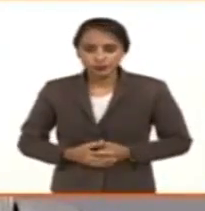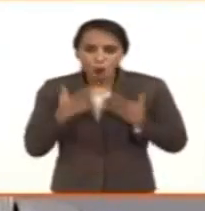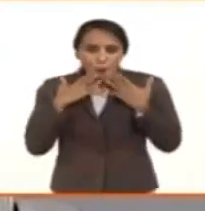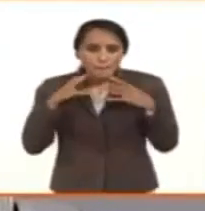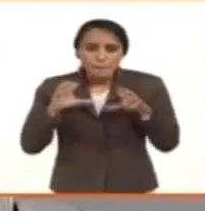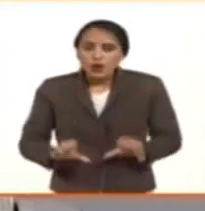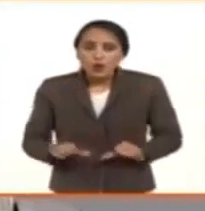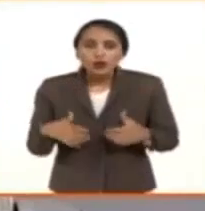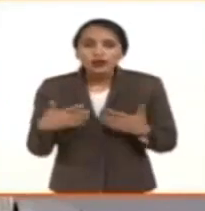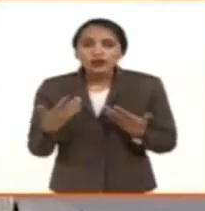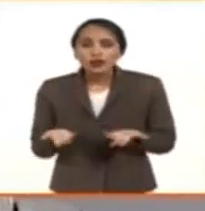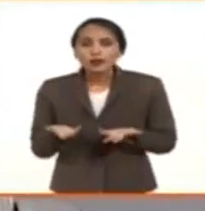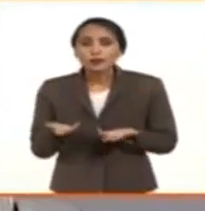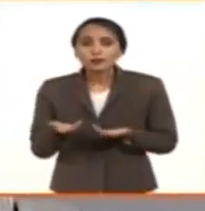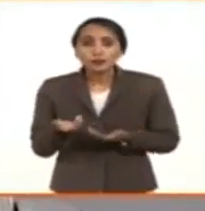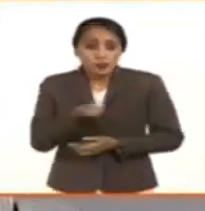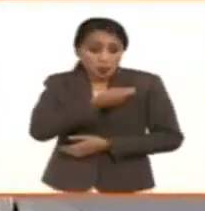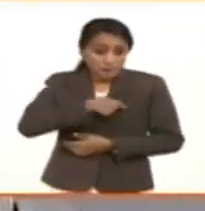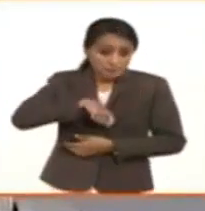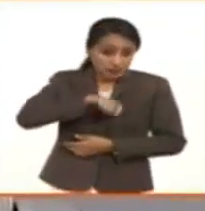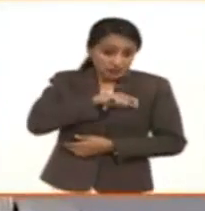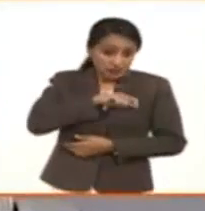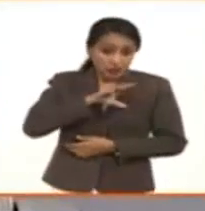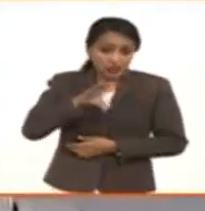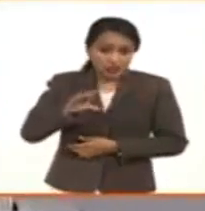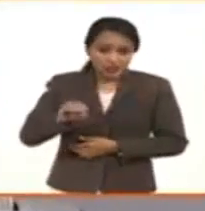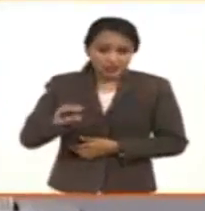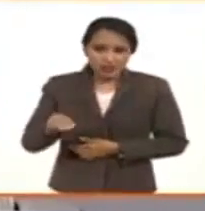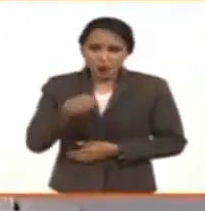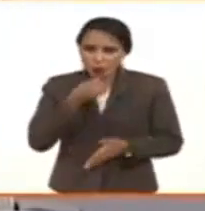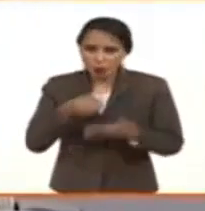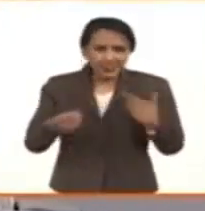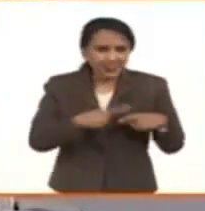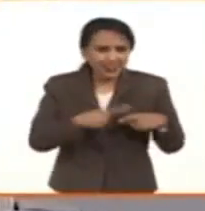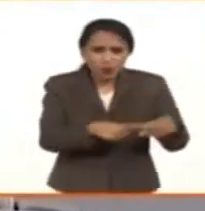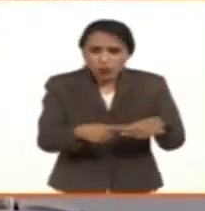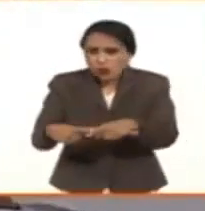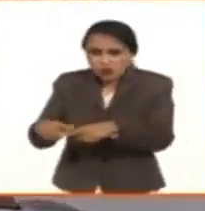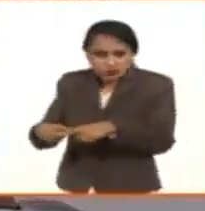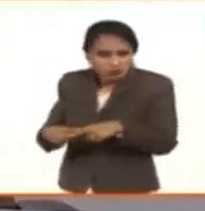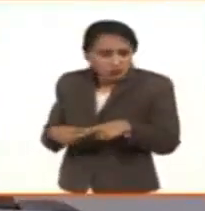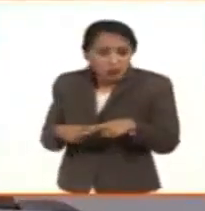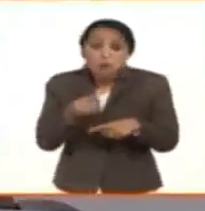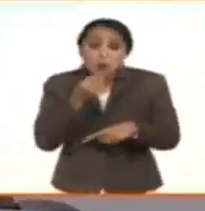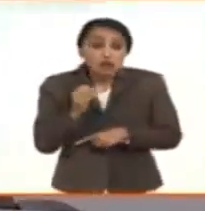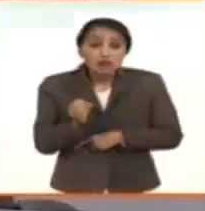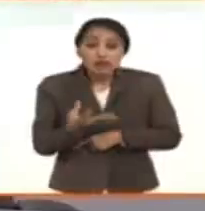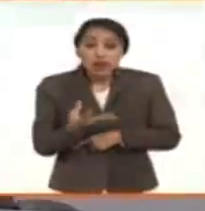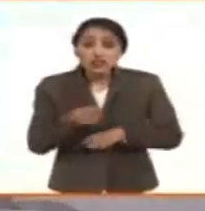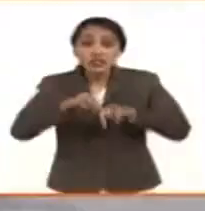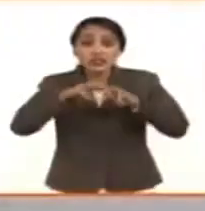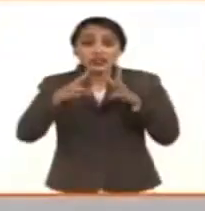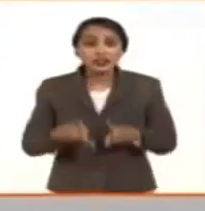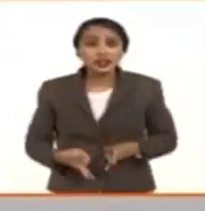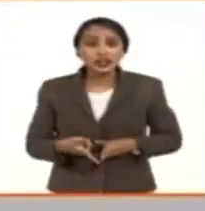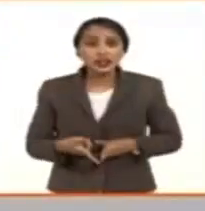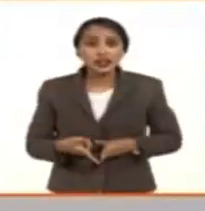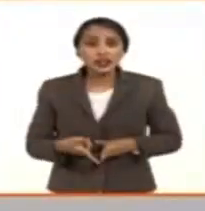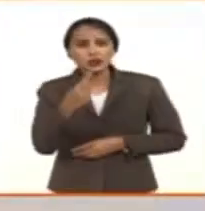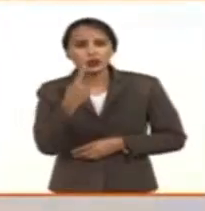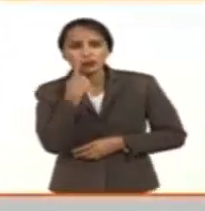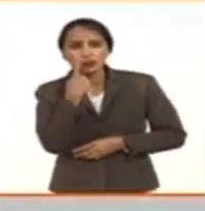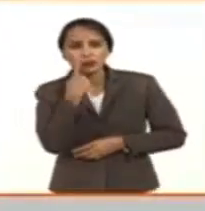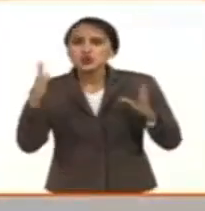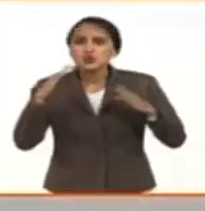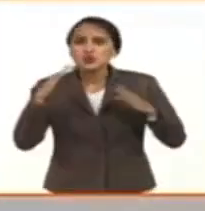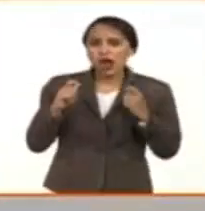como los españoles les llaman cualquier bulo que tires en las redes sociales es consumida y no es criticado no hay protesta no